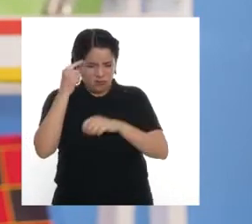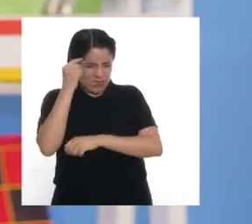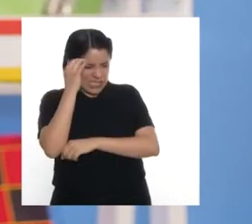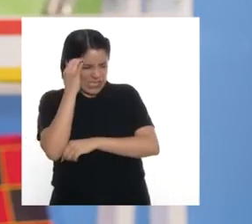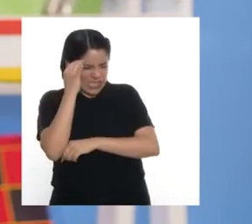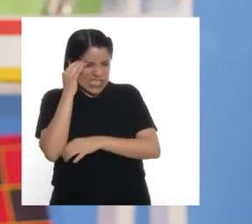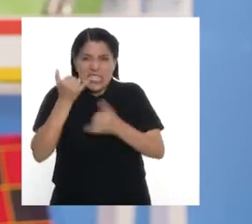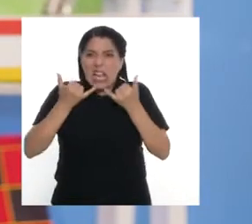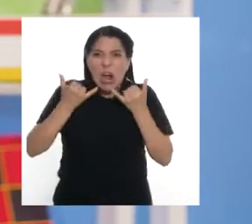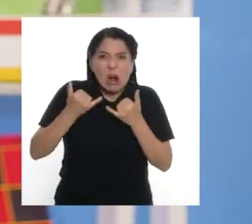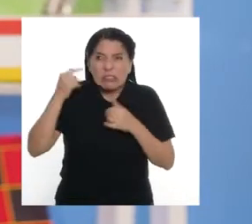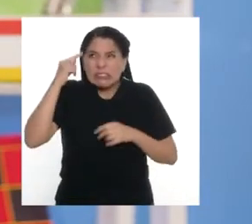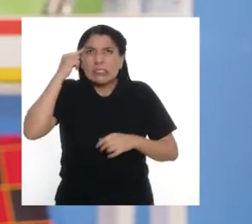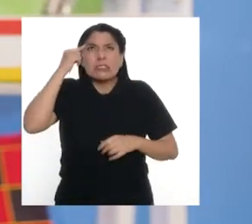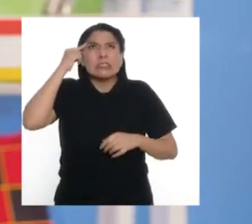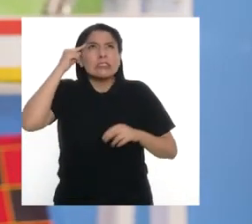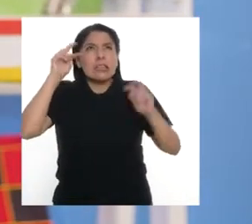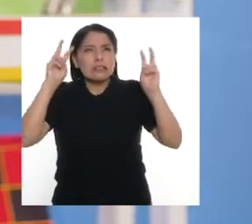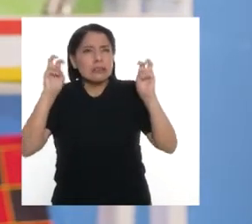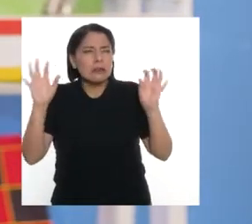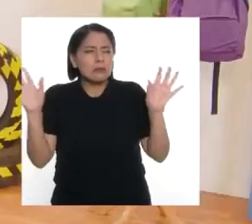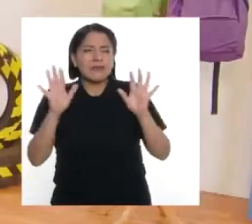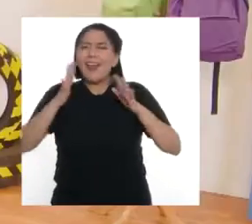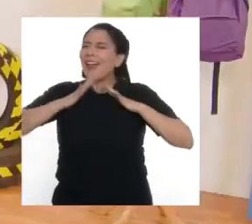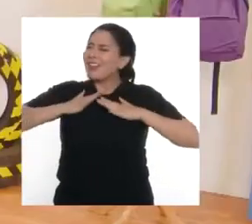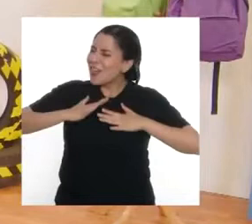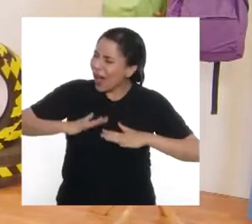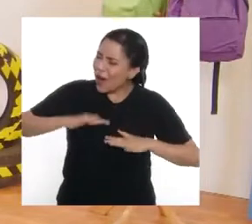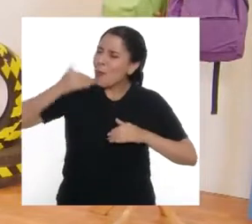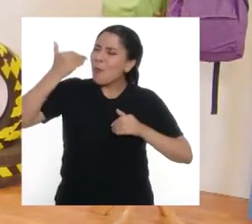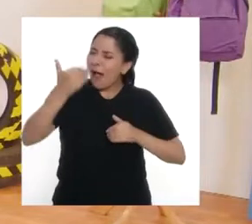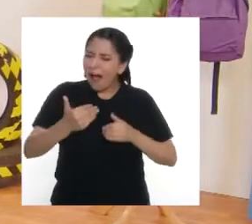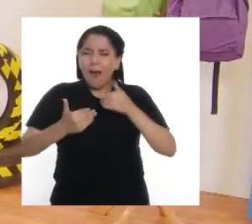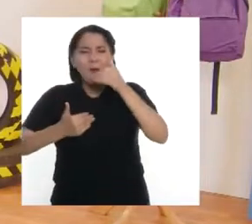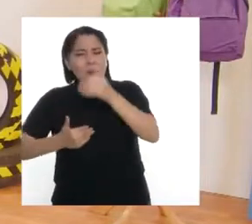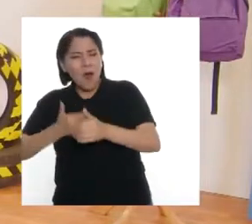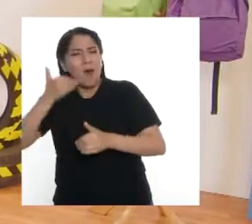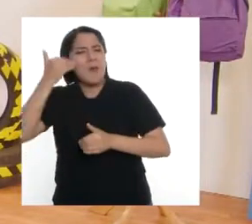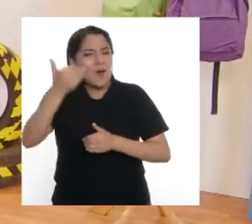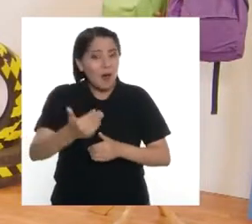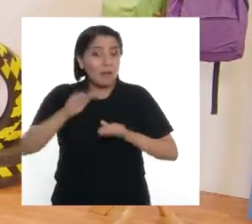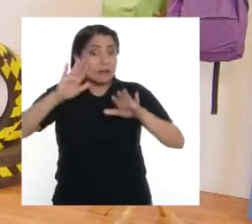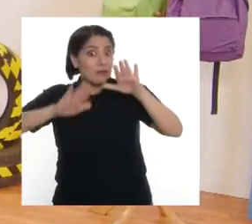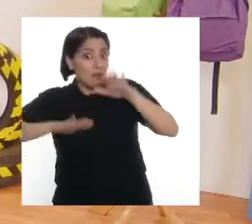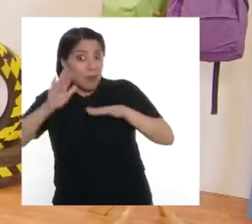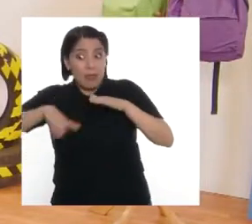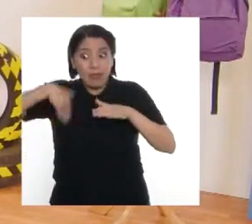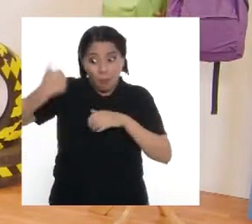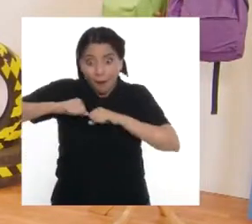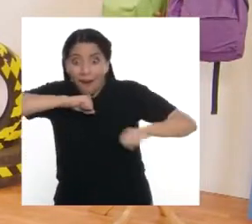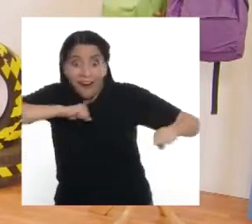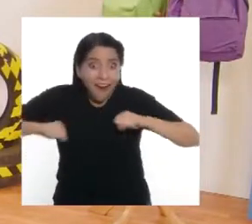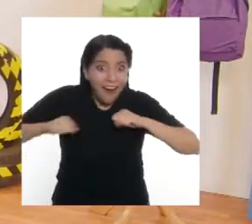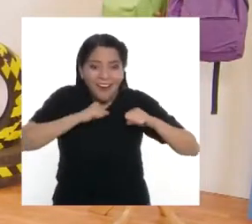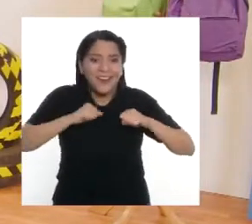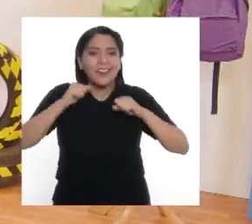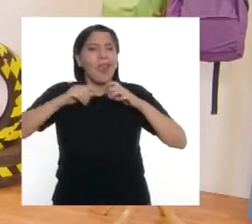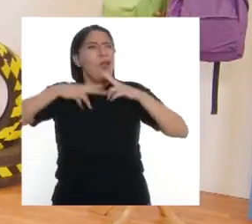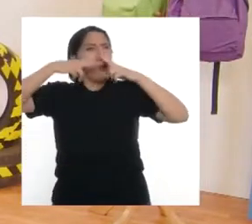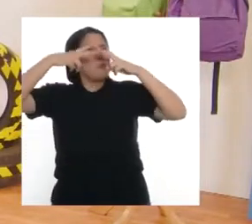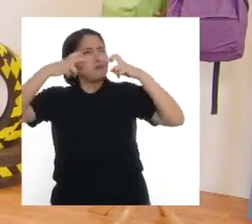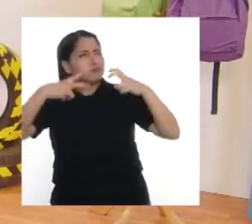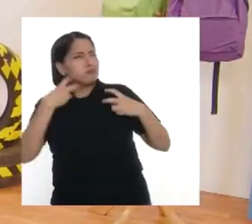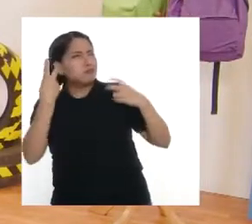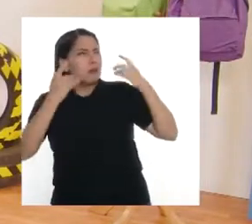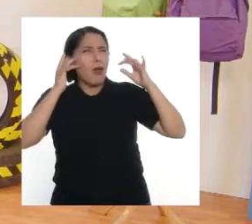Creo que ahorita no se me ocurre nada. No se preocupen, vamos por partes. Seguramente mientras pasamos a la acción y vamos